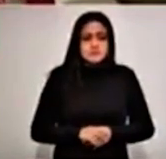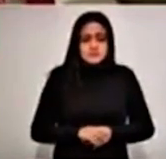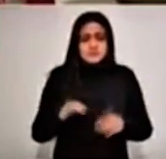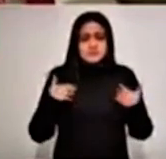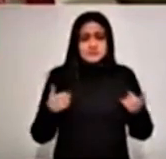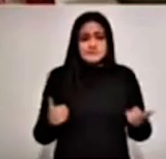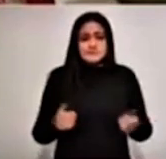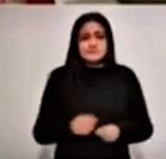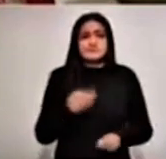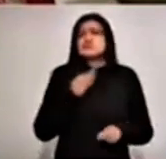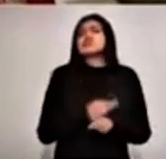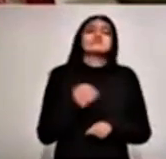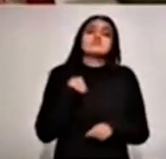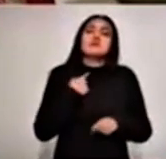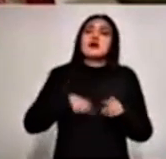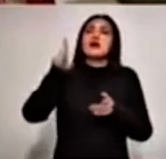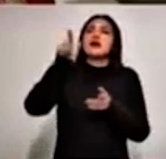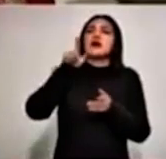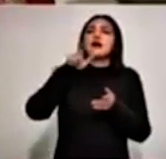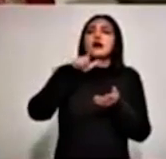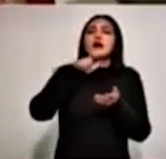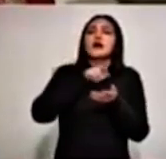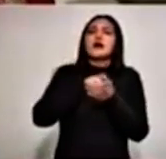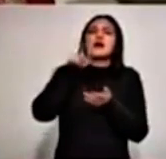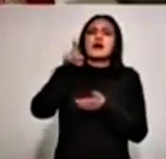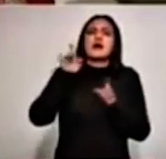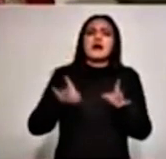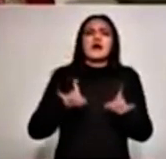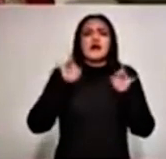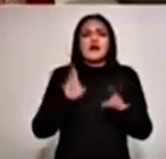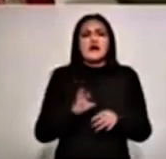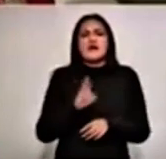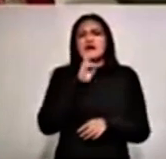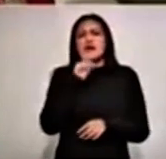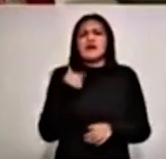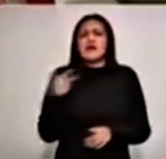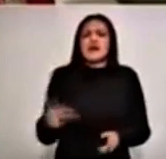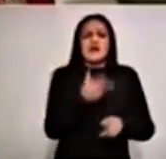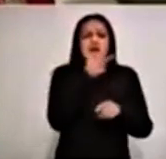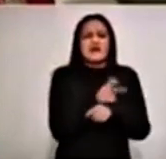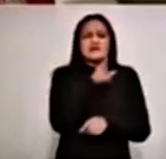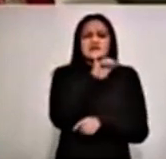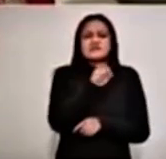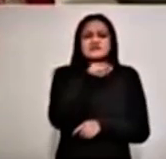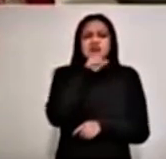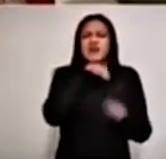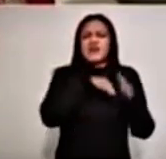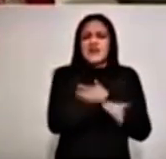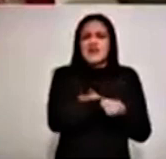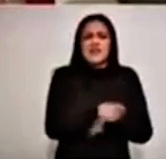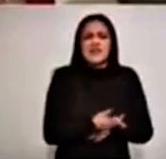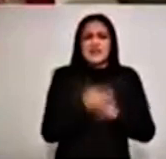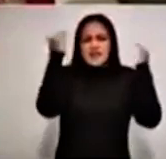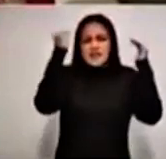¿Sí? Vamos a la plaza comercial de allá de la Angelópolis, donde nos estacionamos en el CIS. Allá